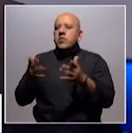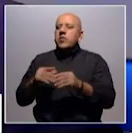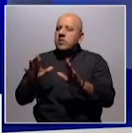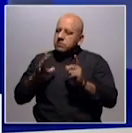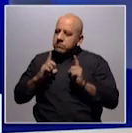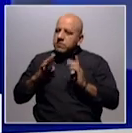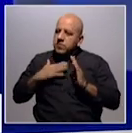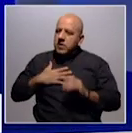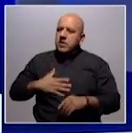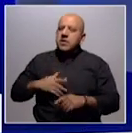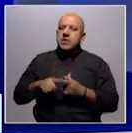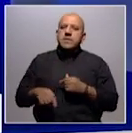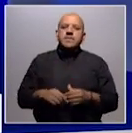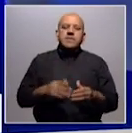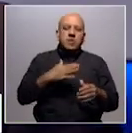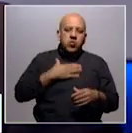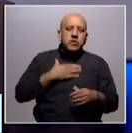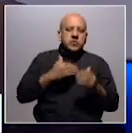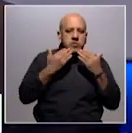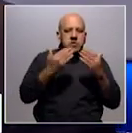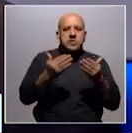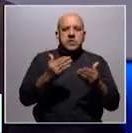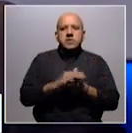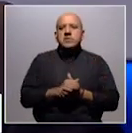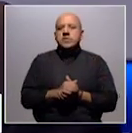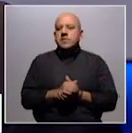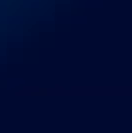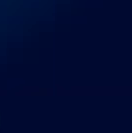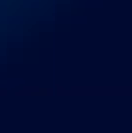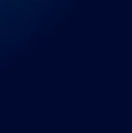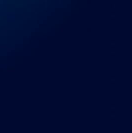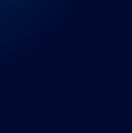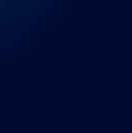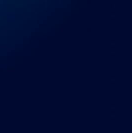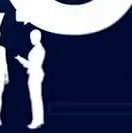prudencia en ese sentido jose gustazo y muchas gracias esto es instante de ciudad